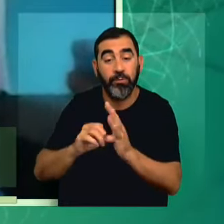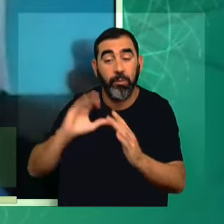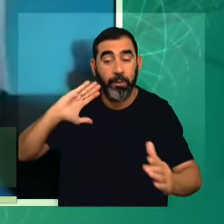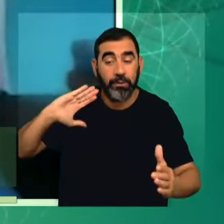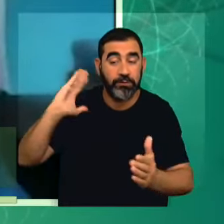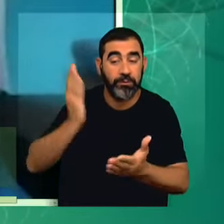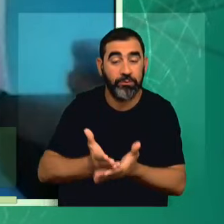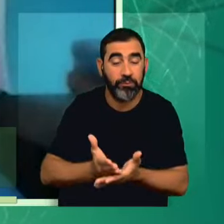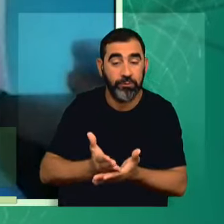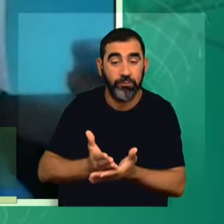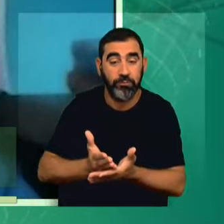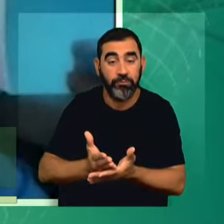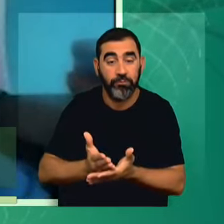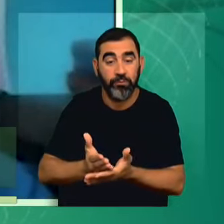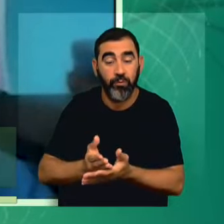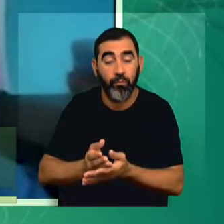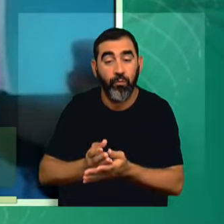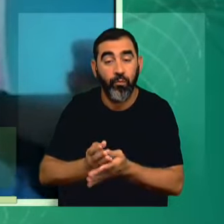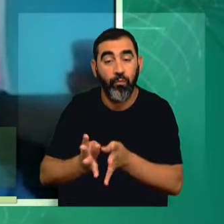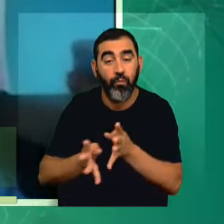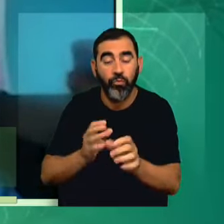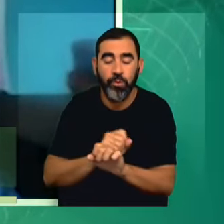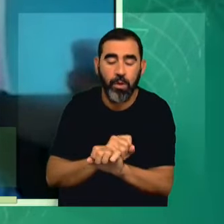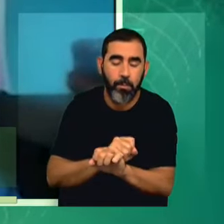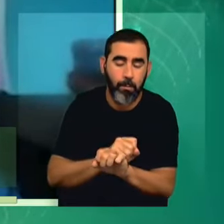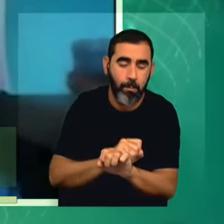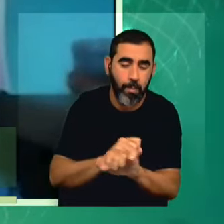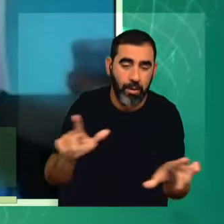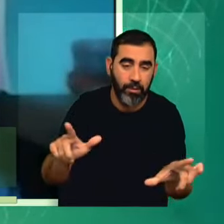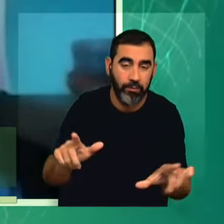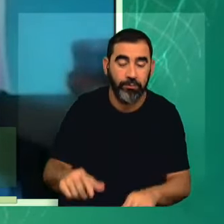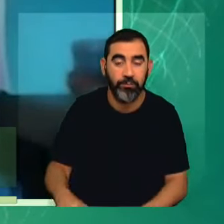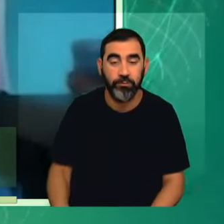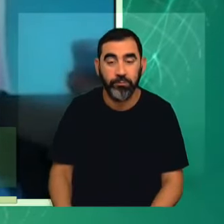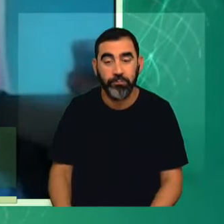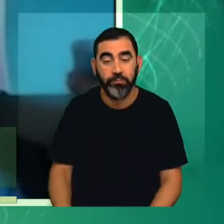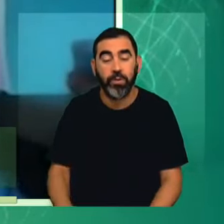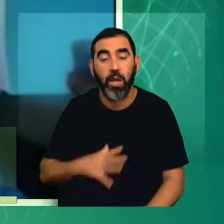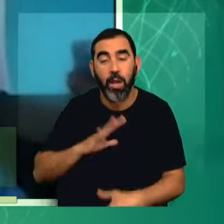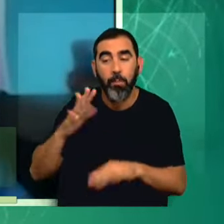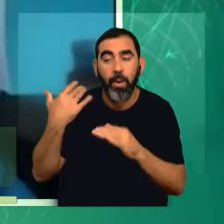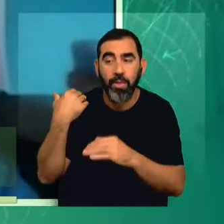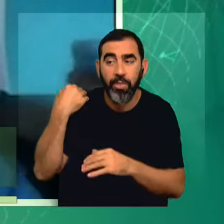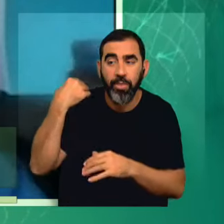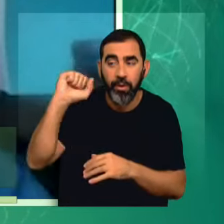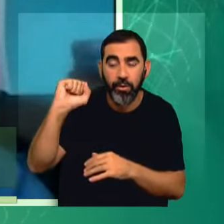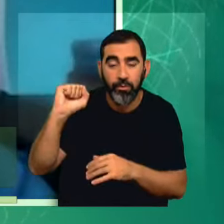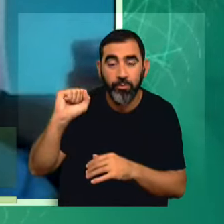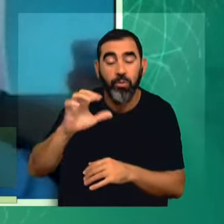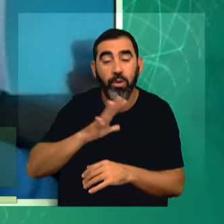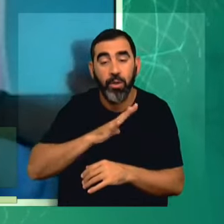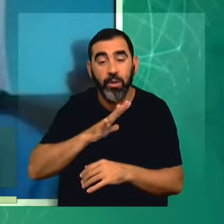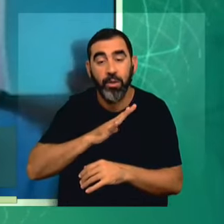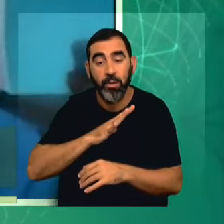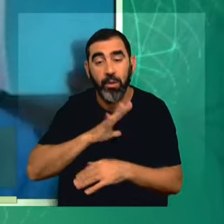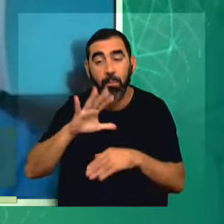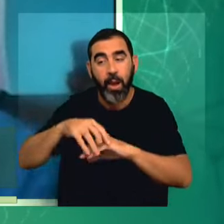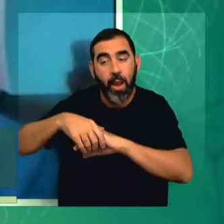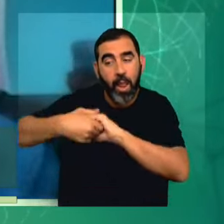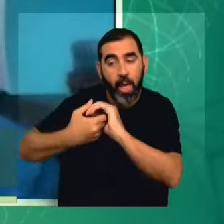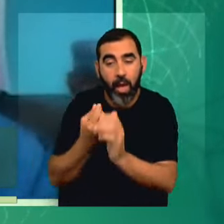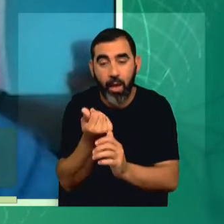castigarlo está funcionando muy mal este tenemos más crimen organizado tenemos por lo tanto más lavado